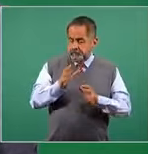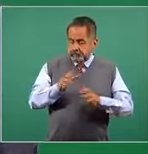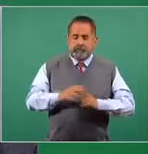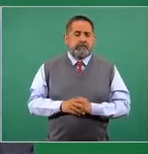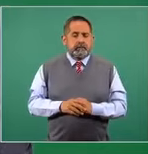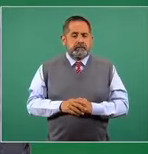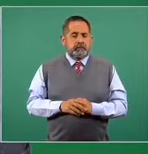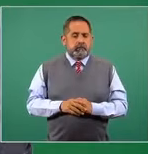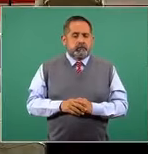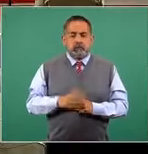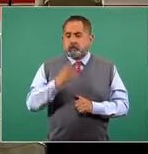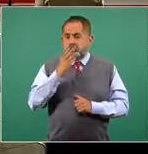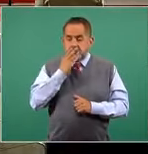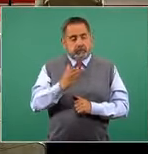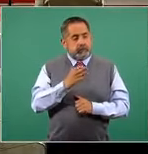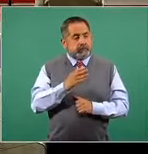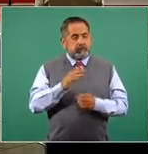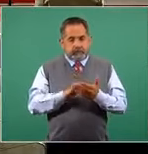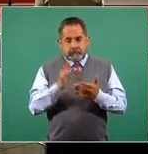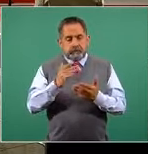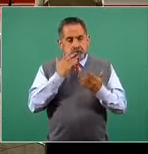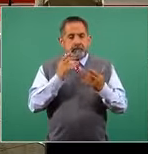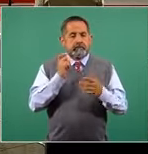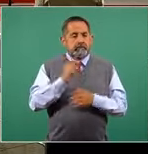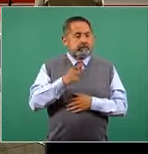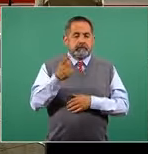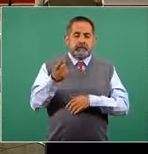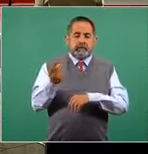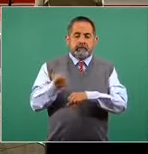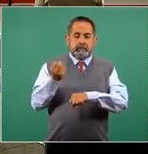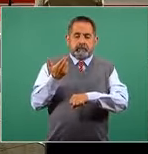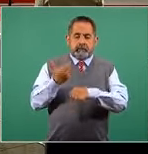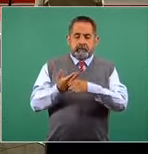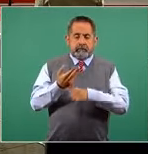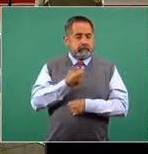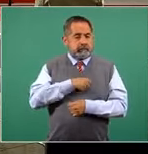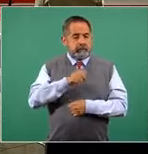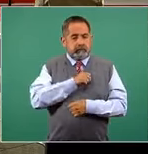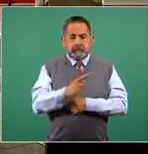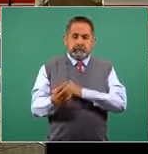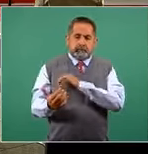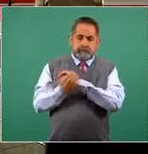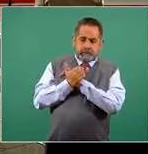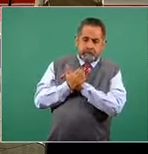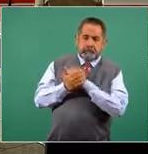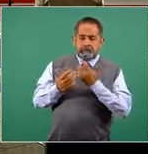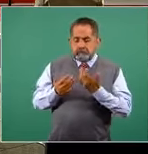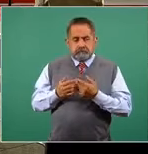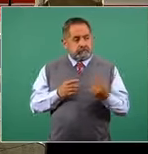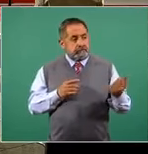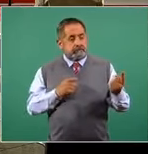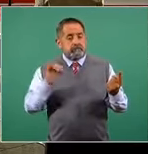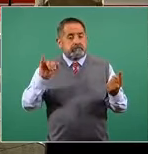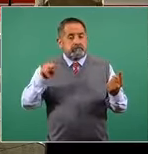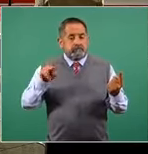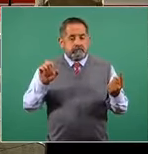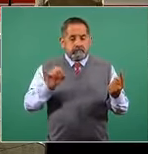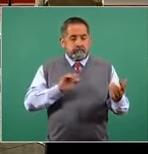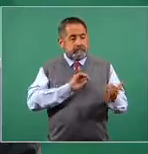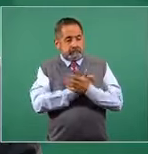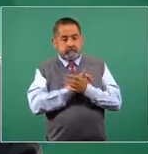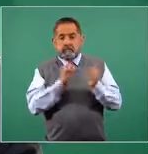Muy oportunamente, lo cual agradecemos, a la Secretaría de Salud nos buscó el INE, a través de